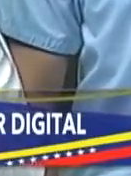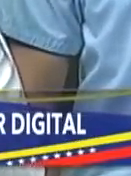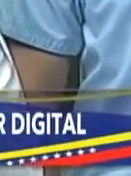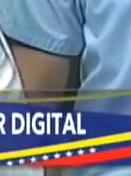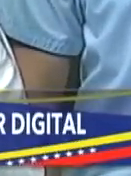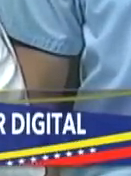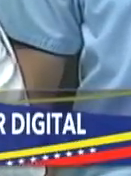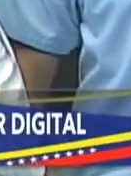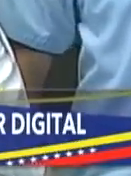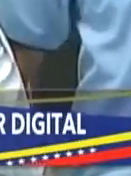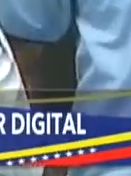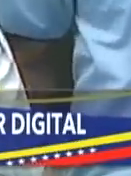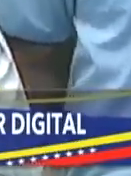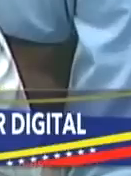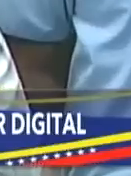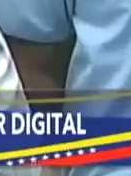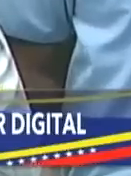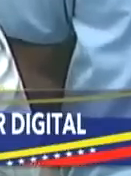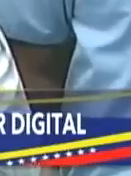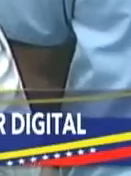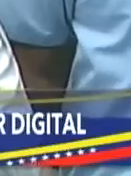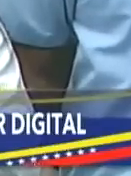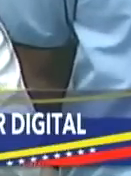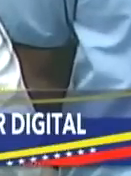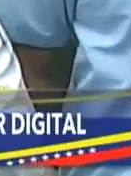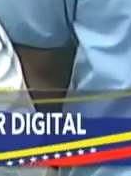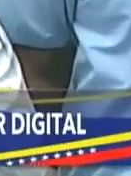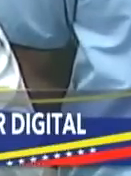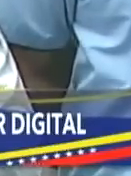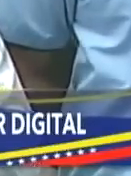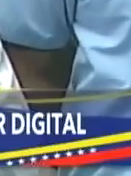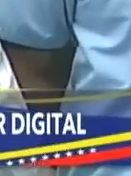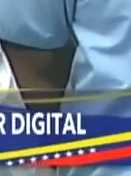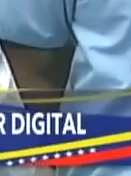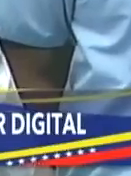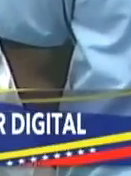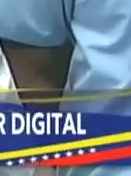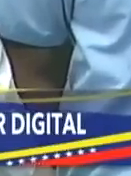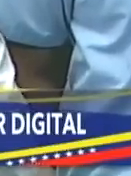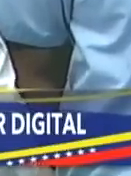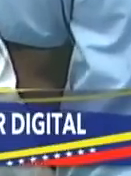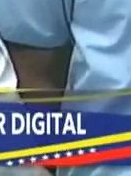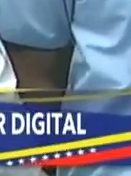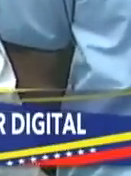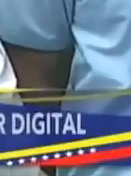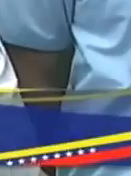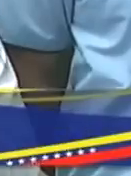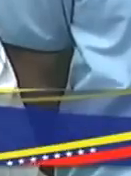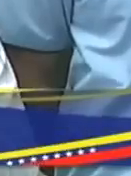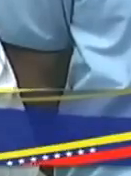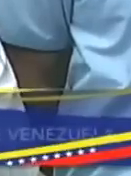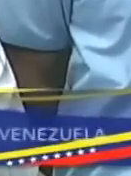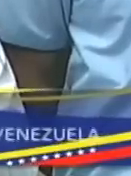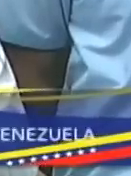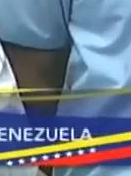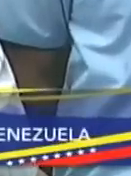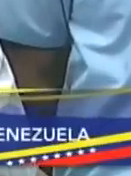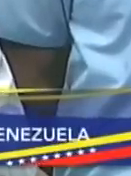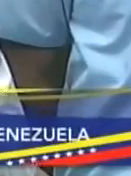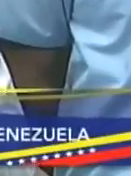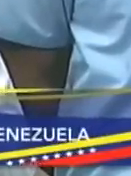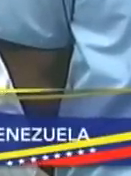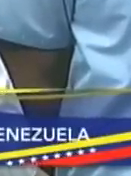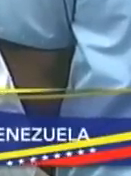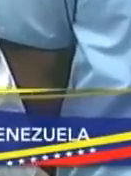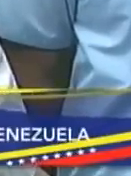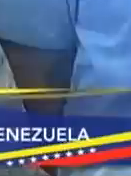emprendedores asistan de manera permanente para autogestionarse de acuerdo a todos los trámites que necesiten verificar con el